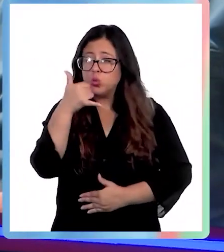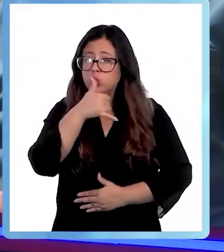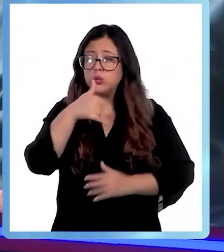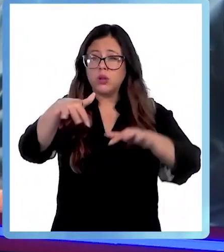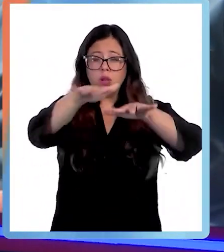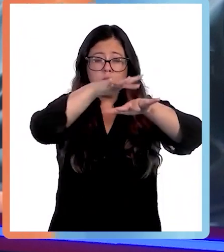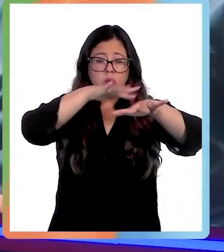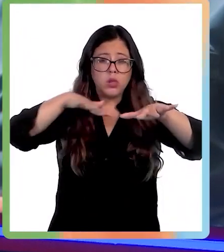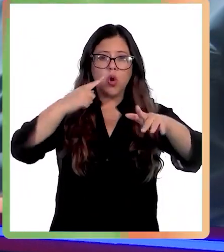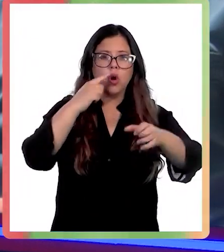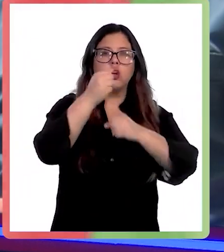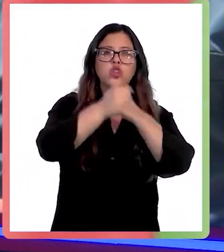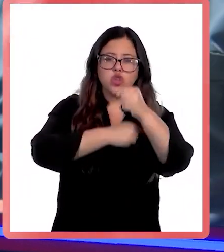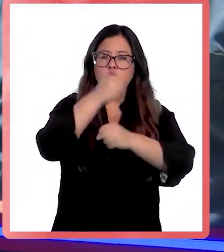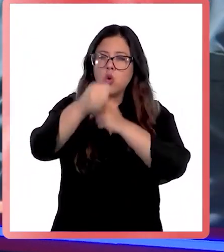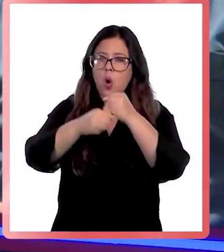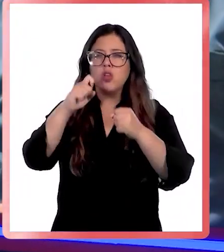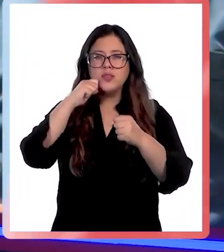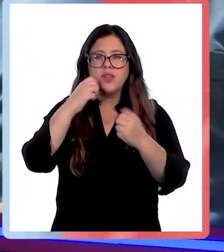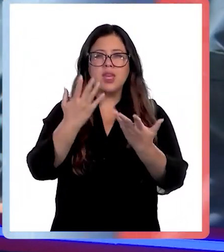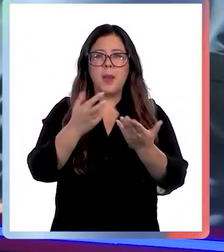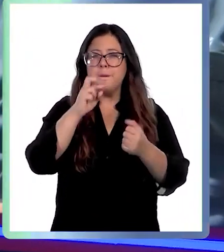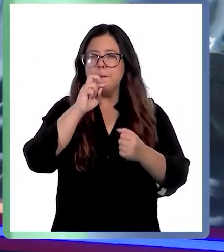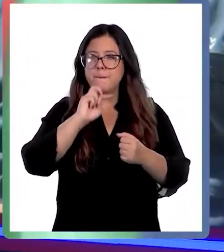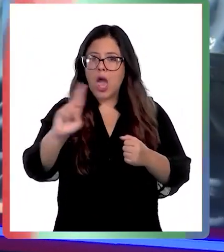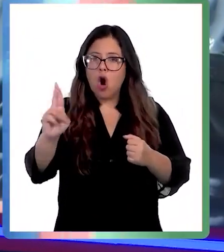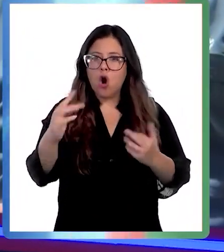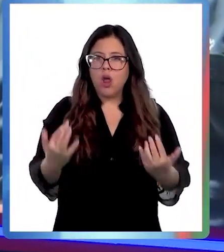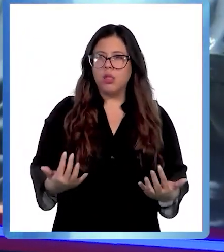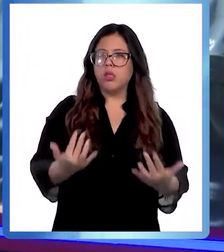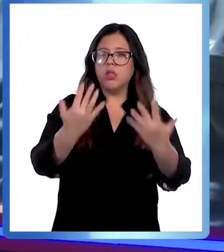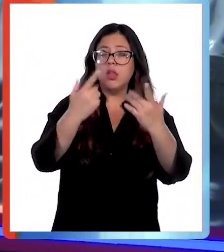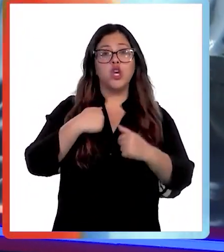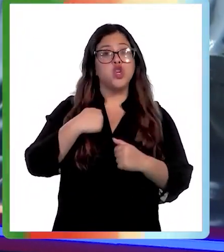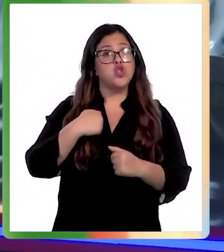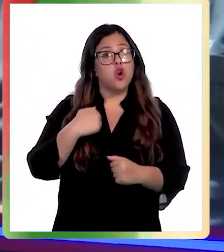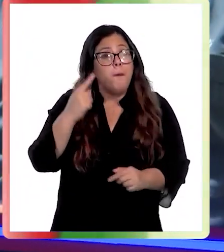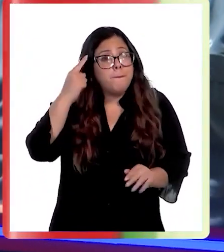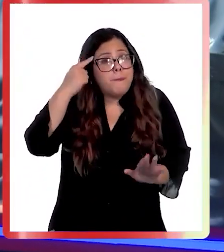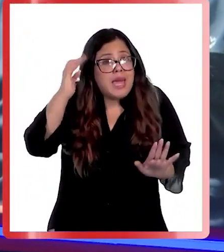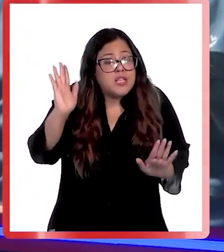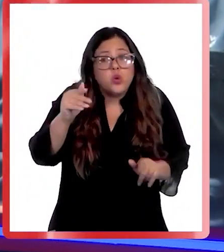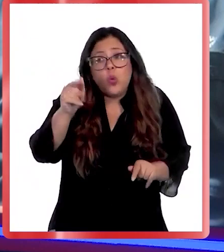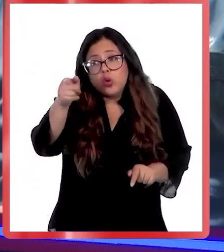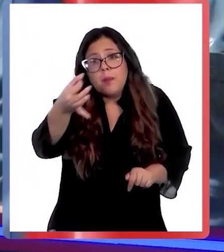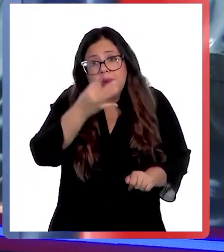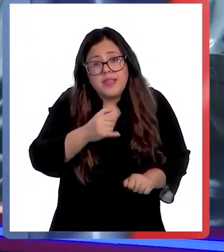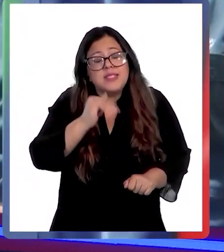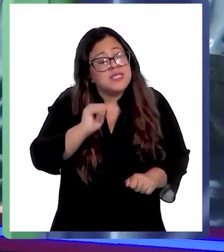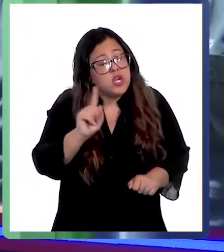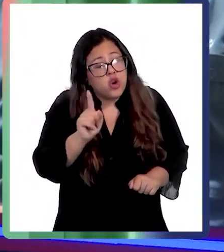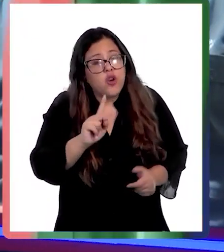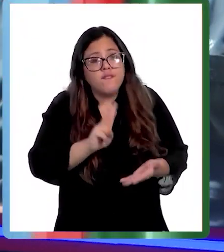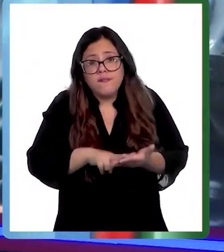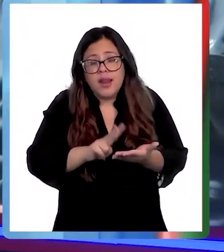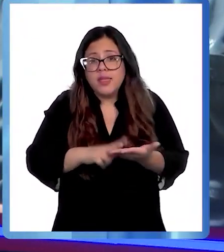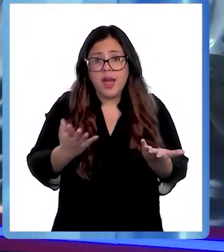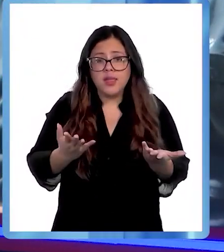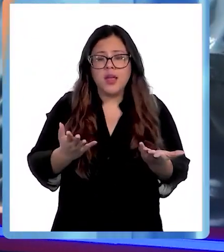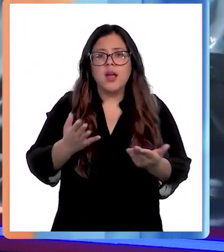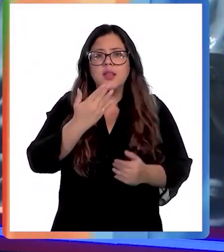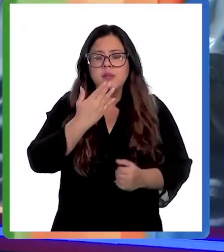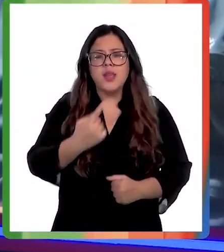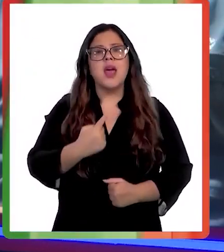también se queda dando vuelta, que cada año es una emisión de gases mayor y que supongo yo, usted me lo tendrá que confirmar como profesional,